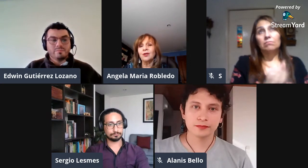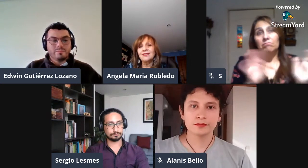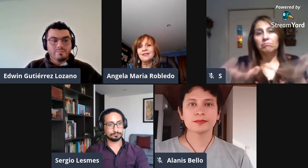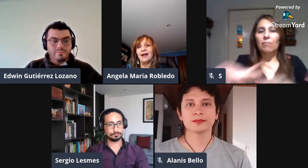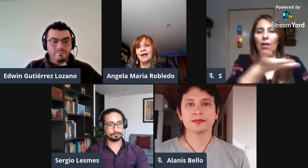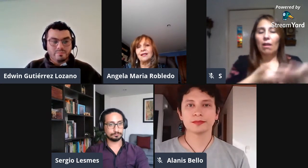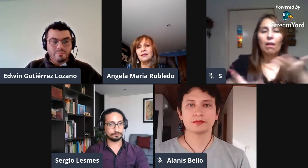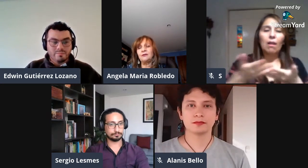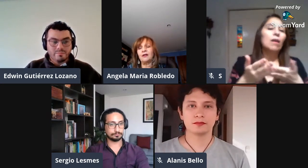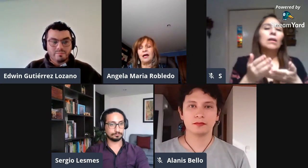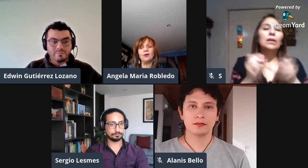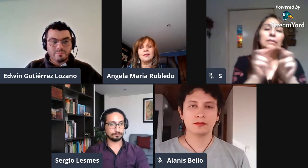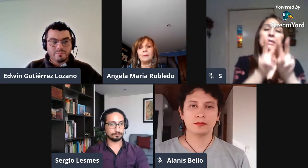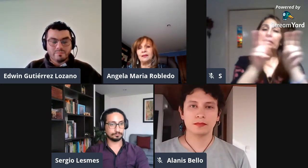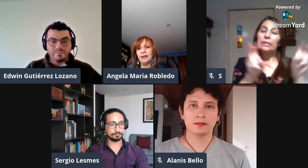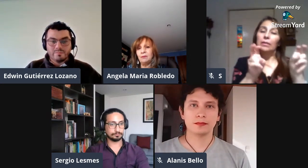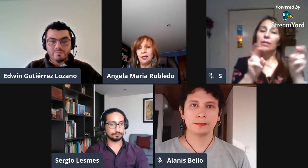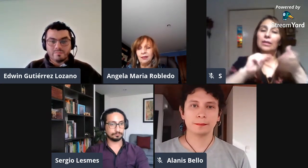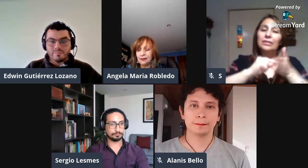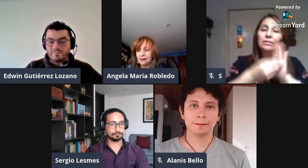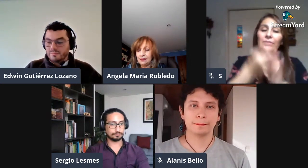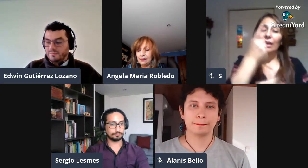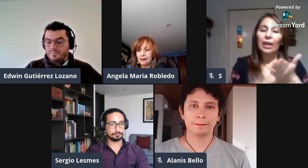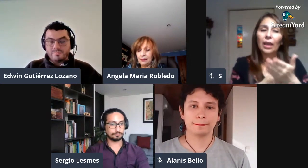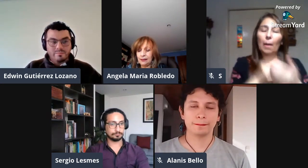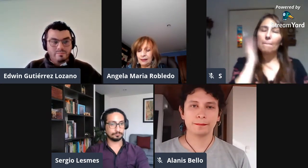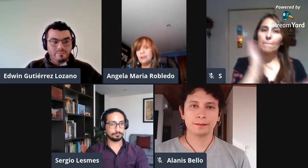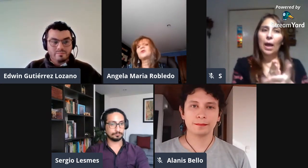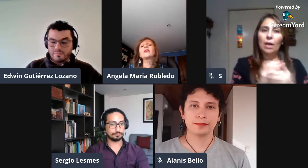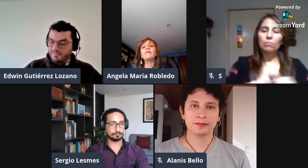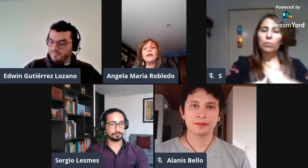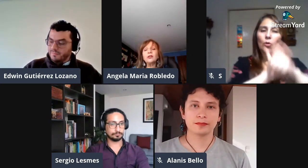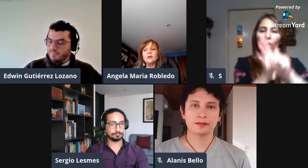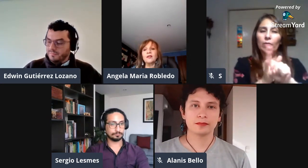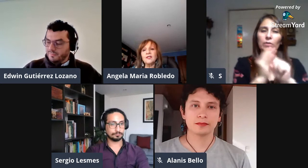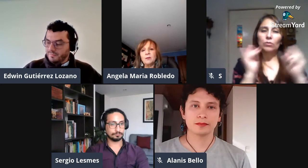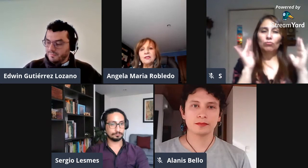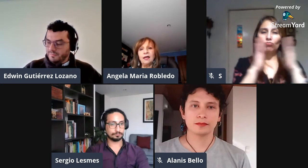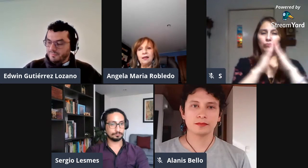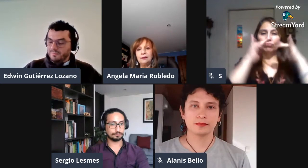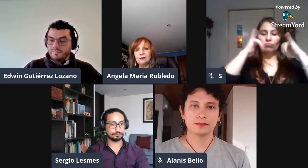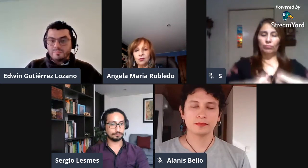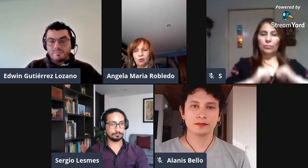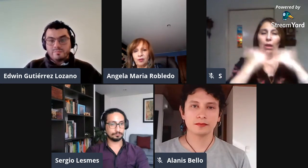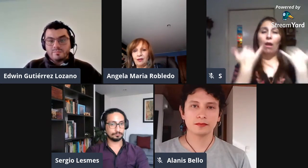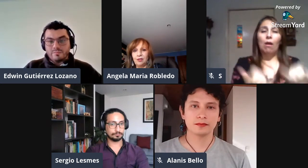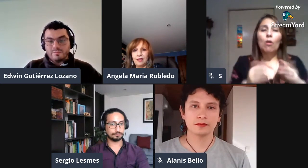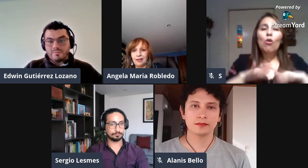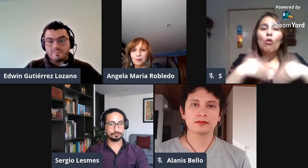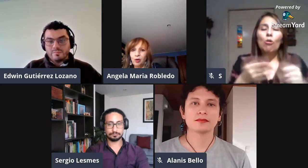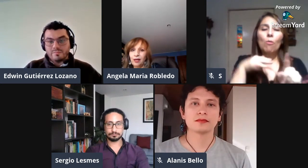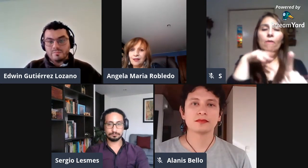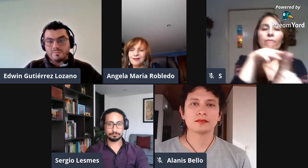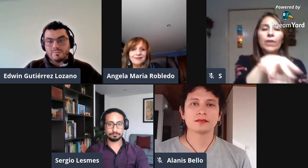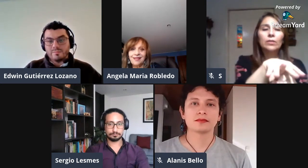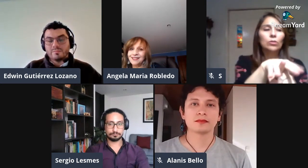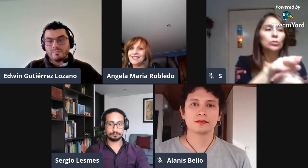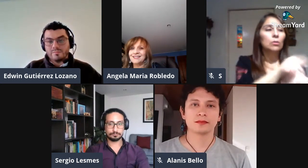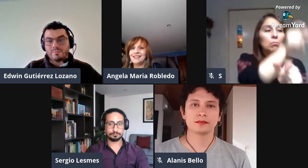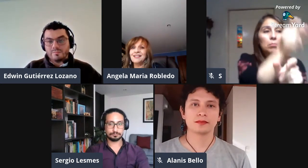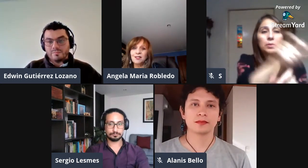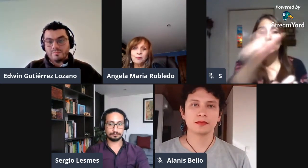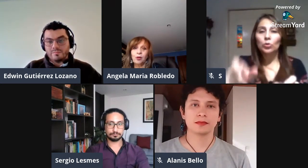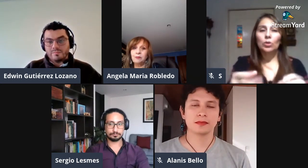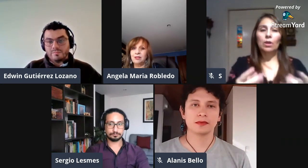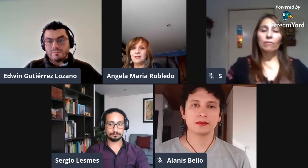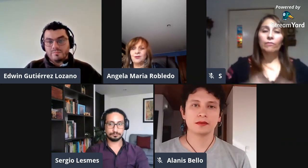sobre lo que sí ha significado esta pandemia y sus efectos en especial sobre la vida de las mujeres. Darles